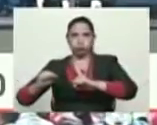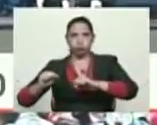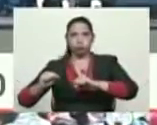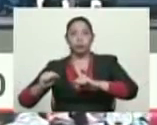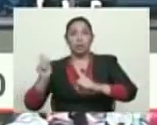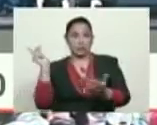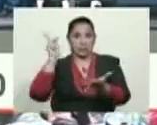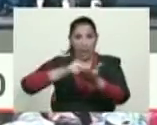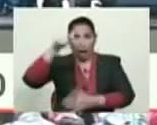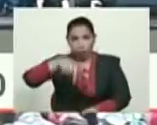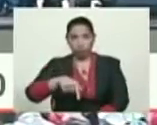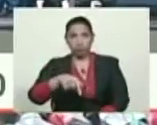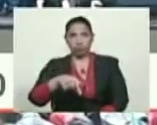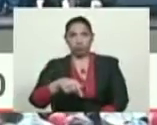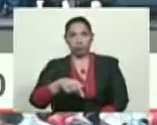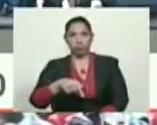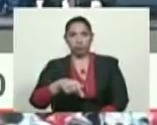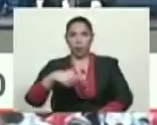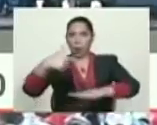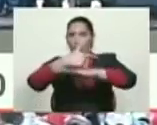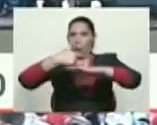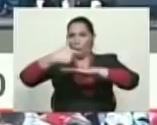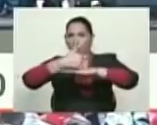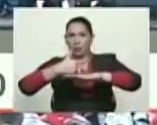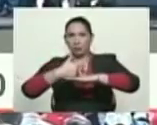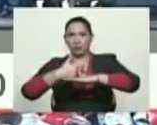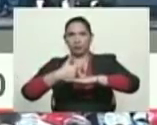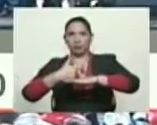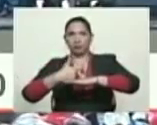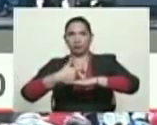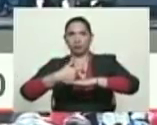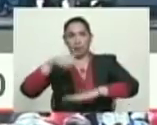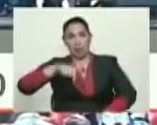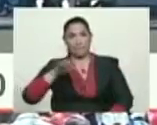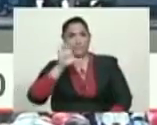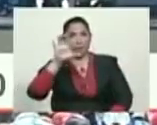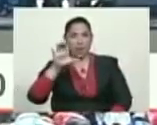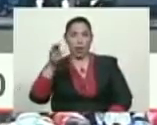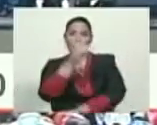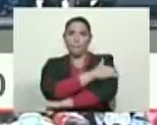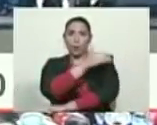llegar aquí a gobernar este país, la derecha,